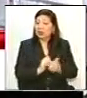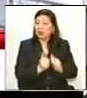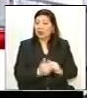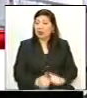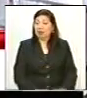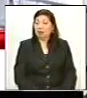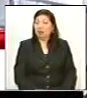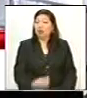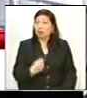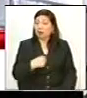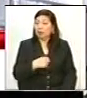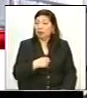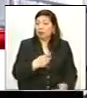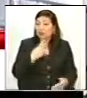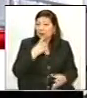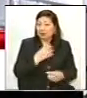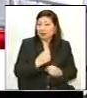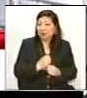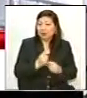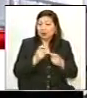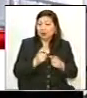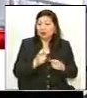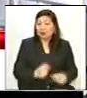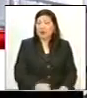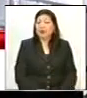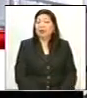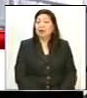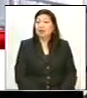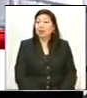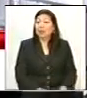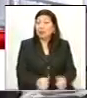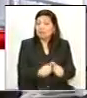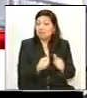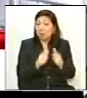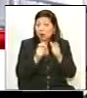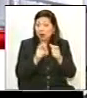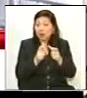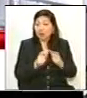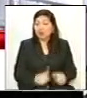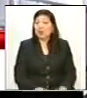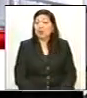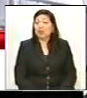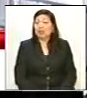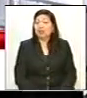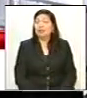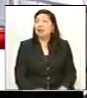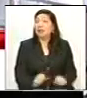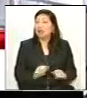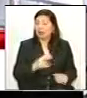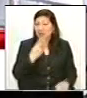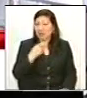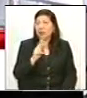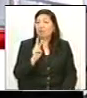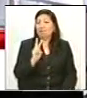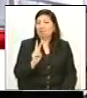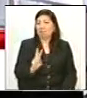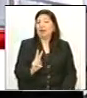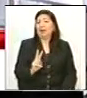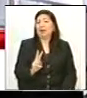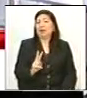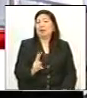por tanto nosotros lo sometimos al modelo de control concurrente. En el modelo de control concurrente, sí miramos